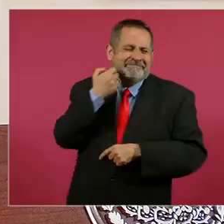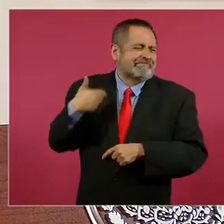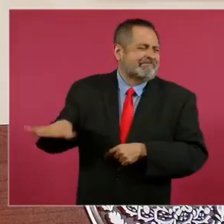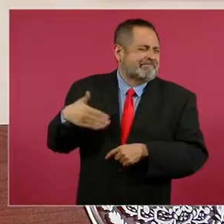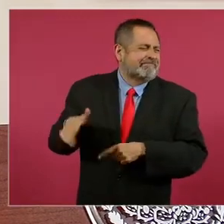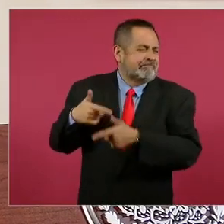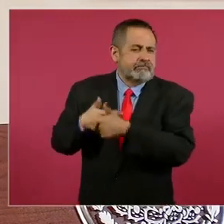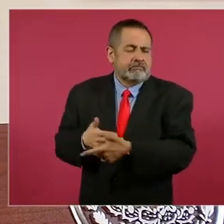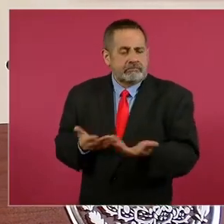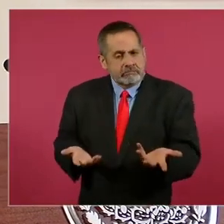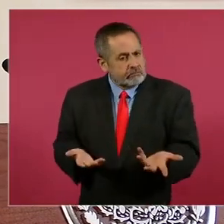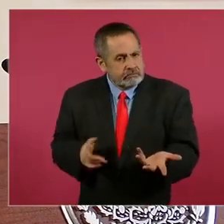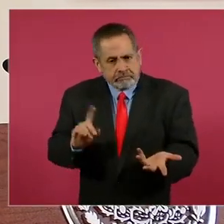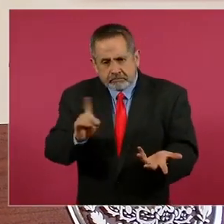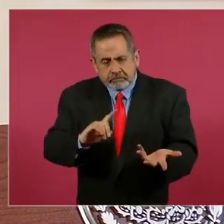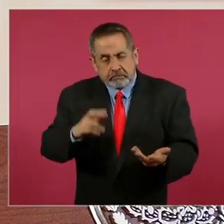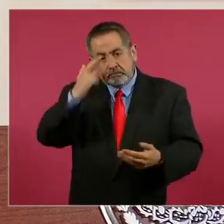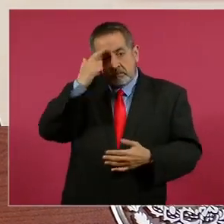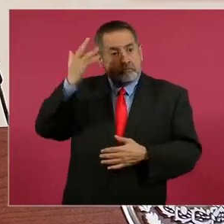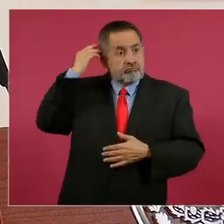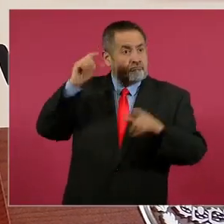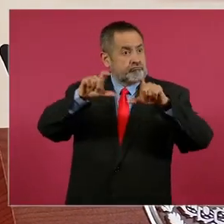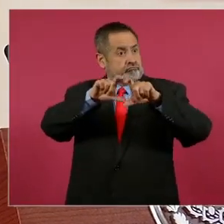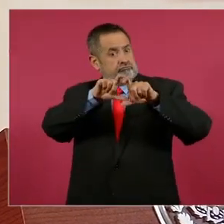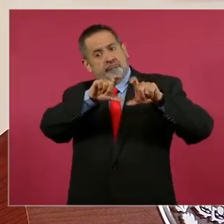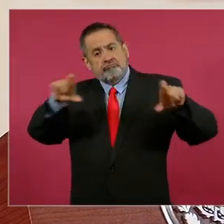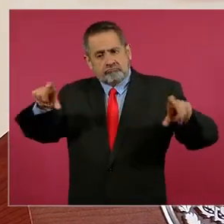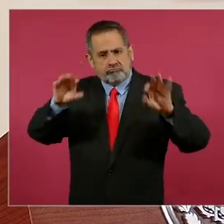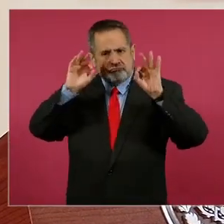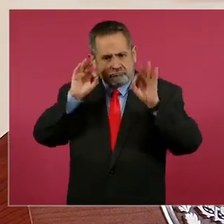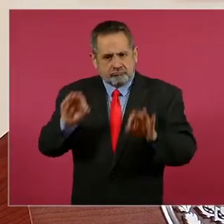el lema de campaña